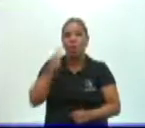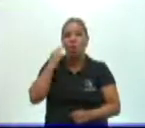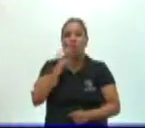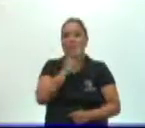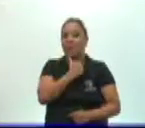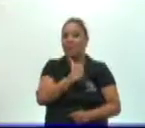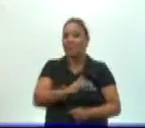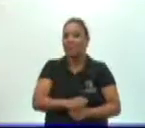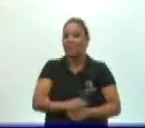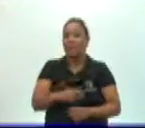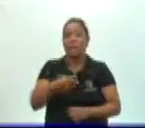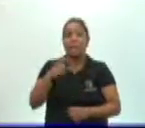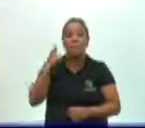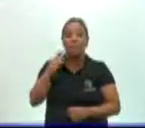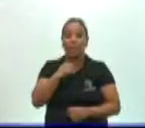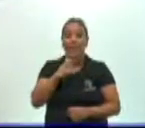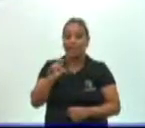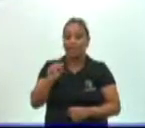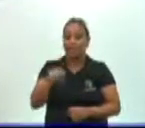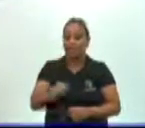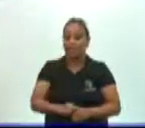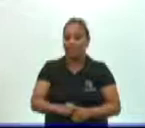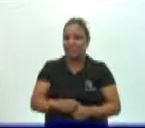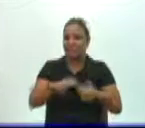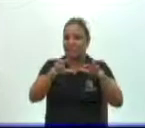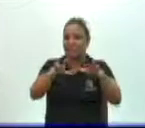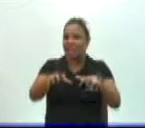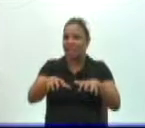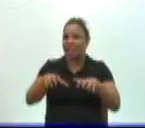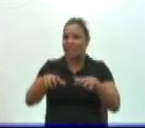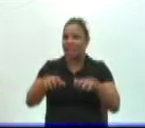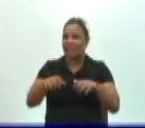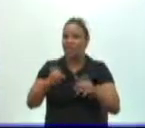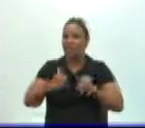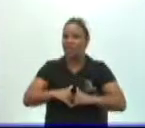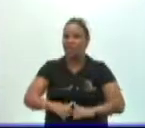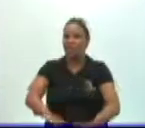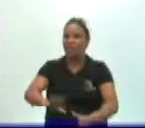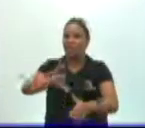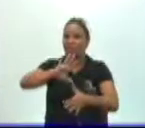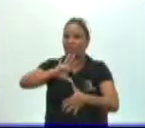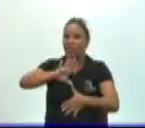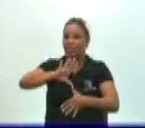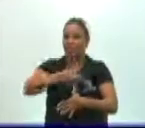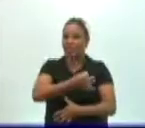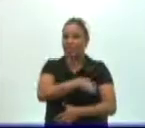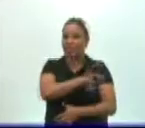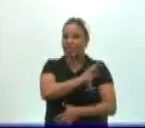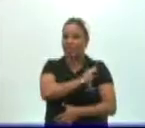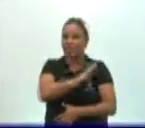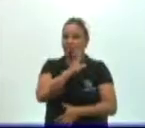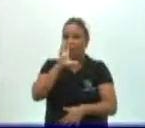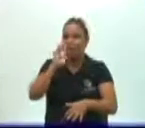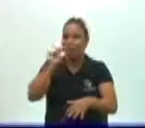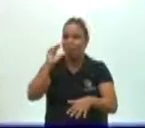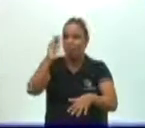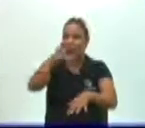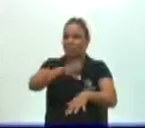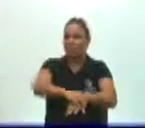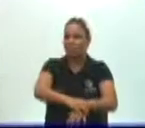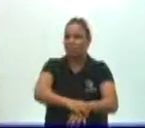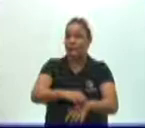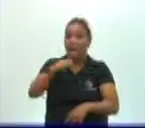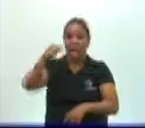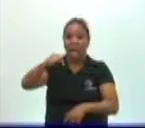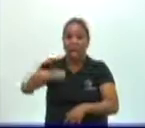Martí decía que del arado nació la América del Norte y la española del perro de presa. Esta idea le vamos a